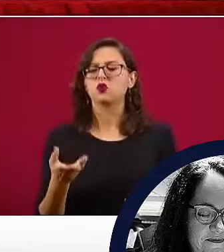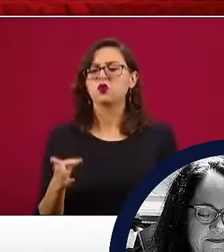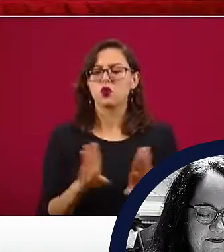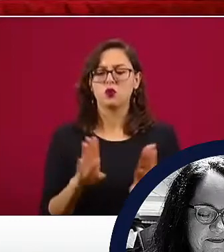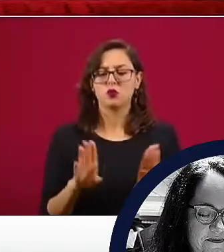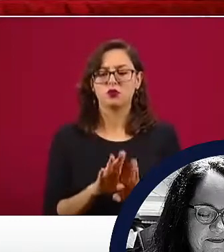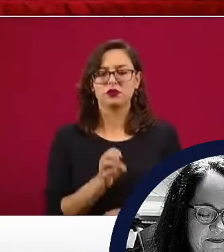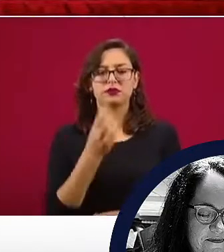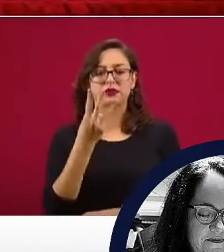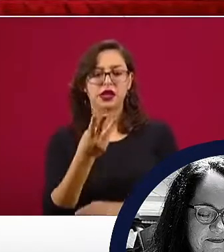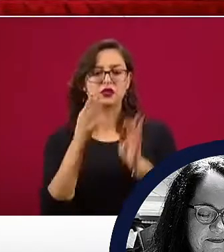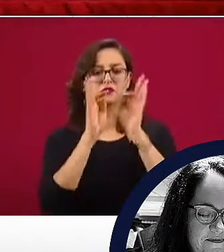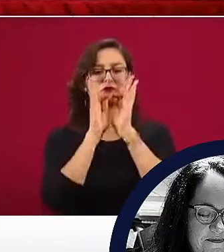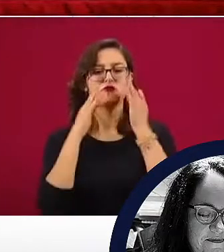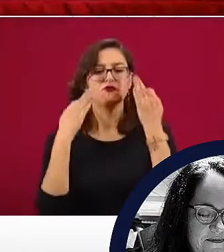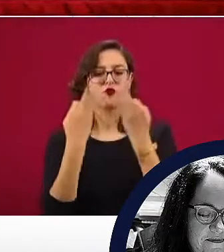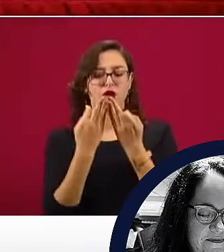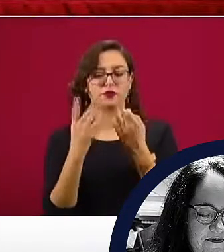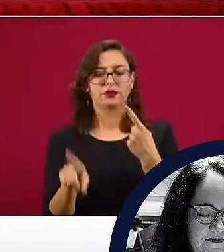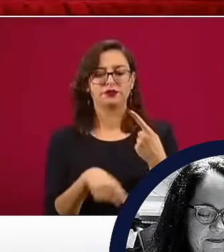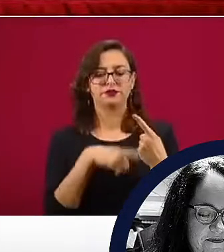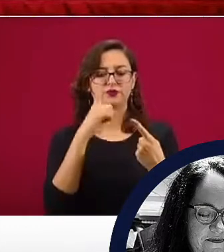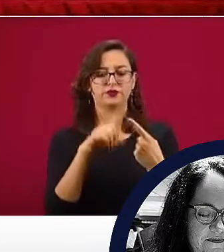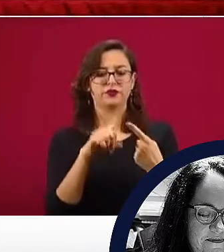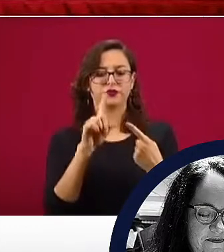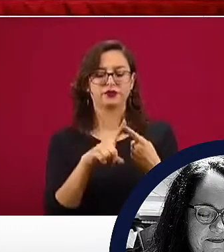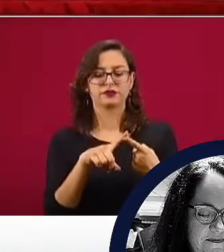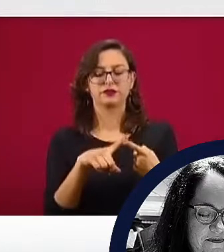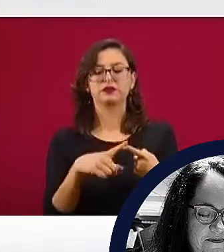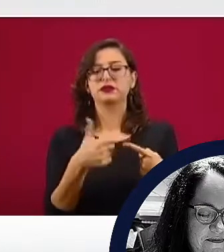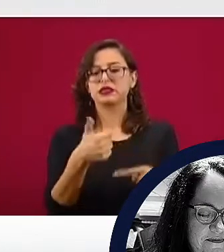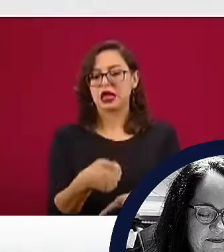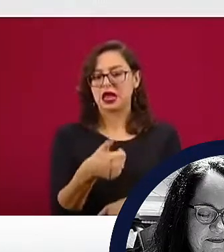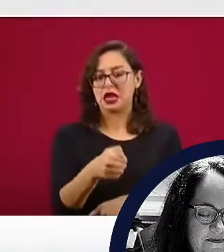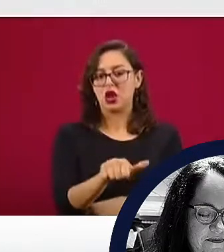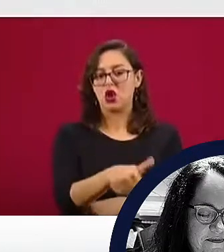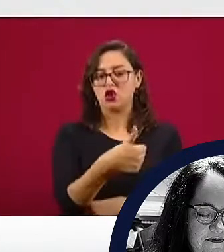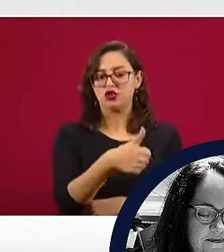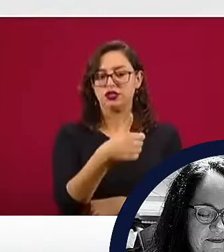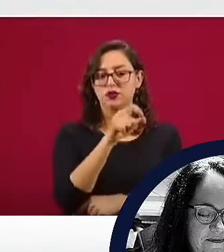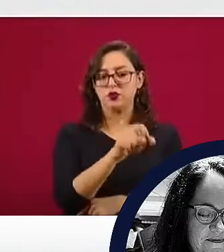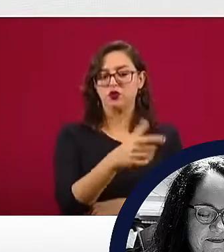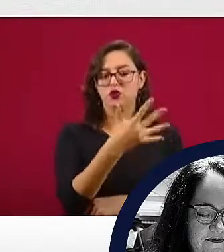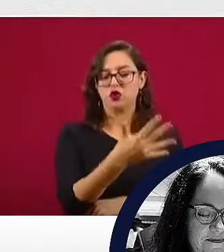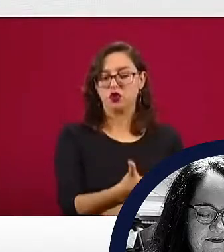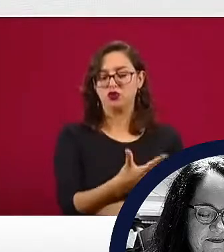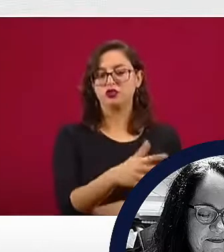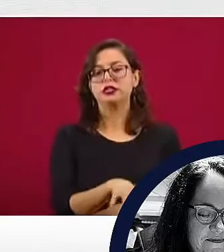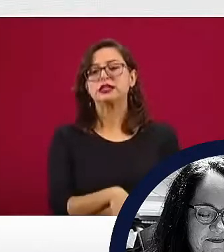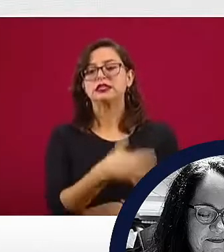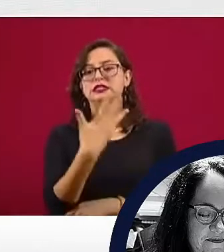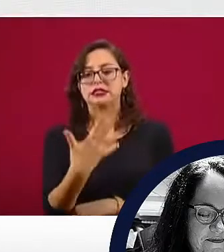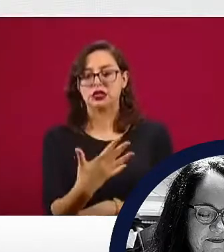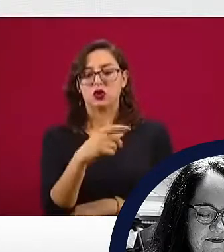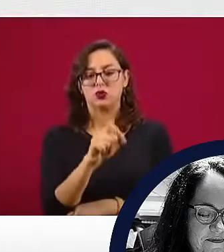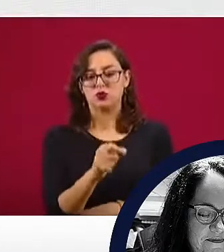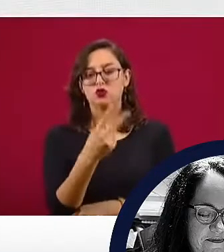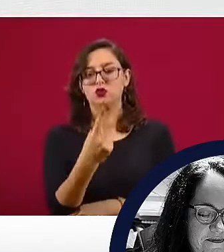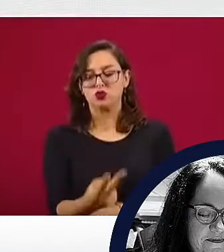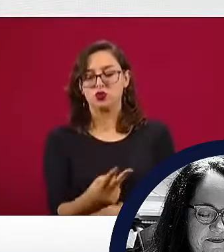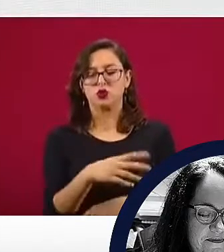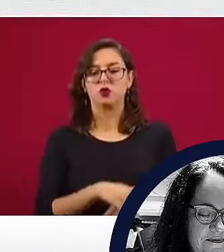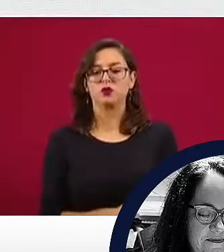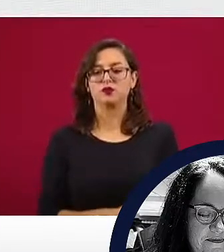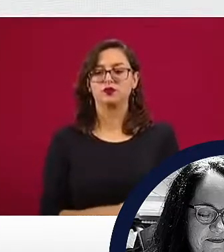las familias nos sentimos cada vez más solas, porque, y los maestros de educación especial seguramente también, porque pues a ver